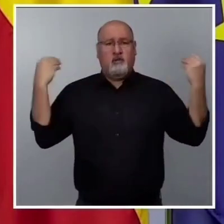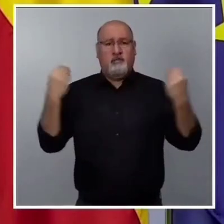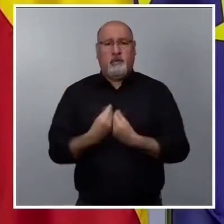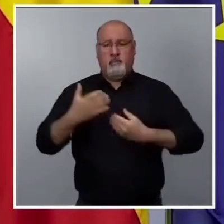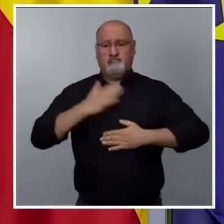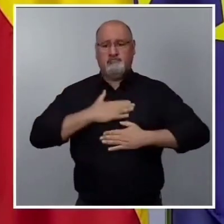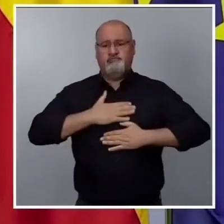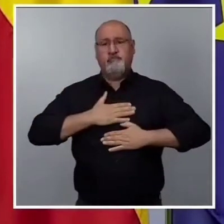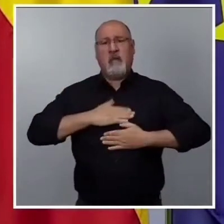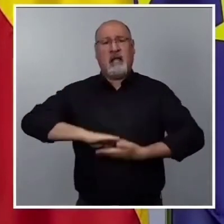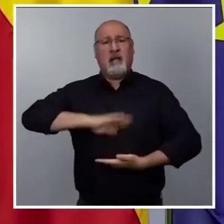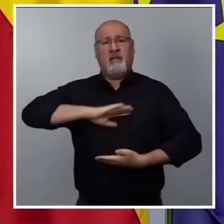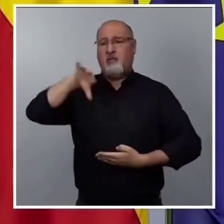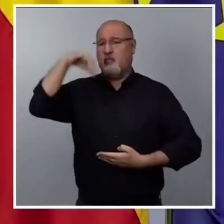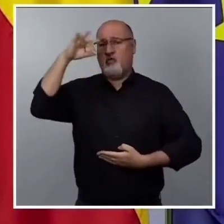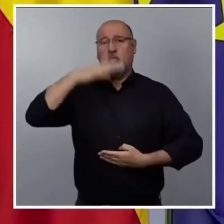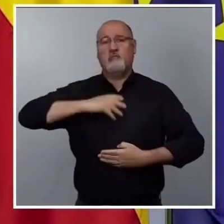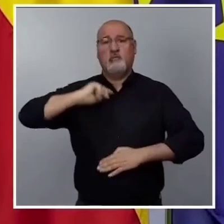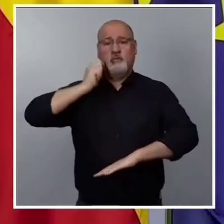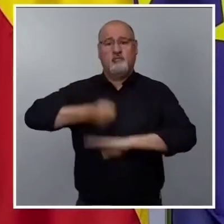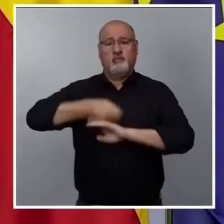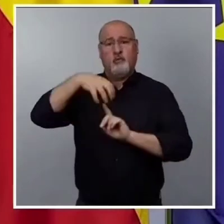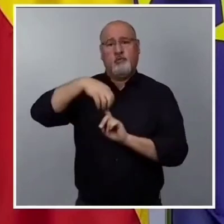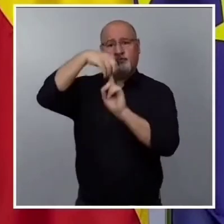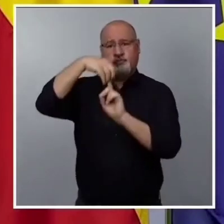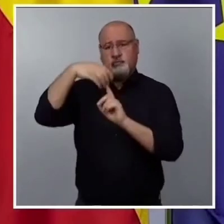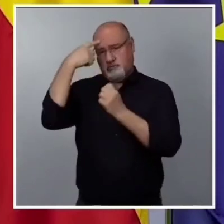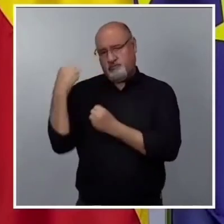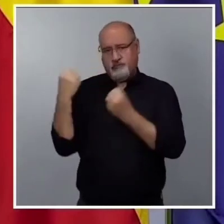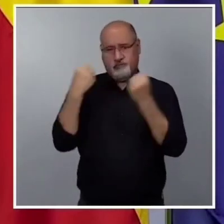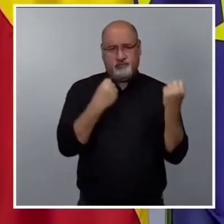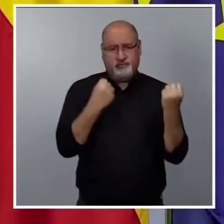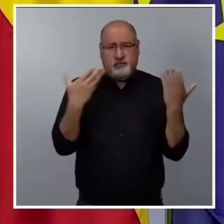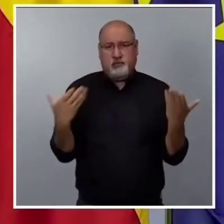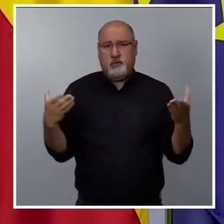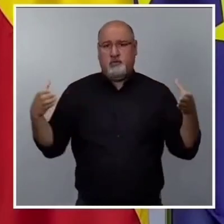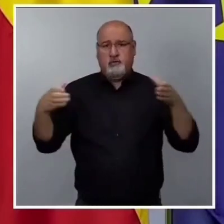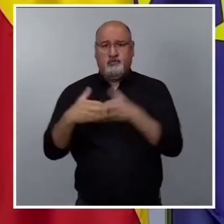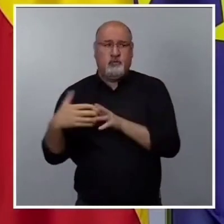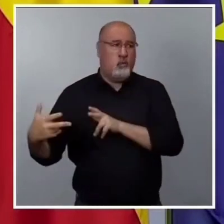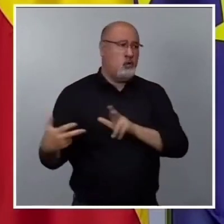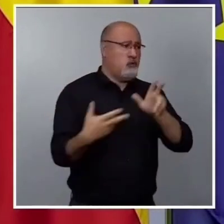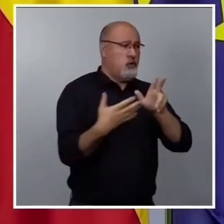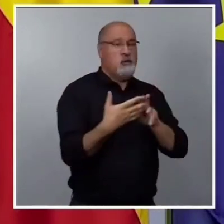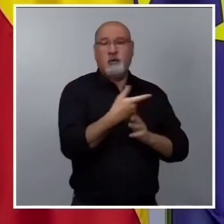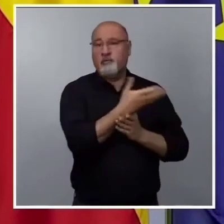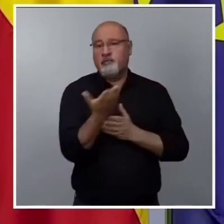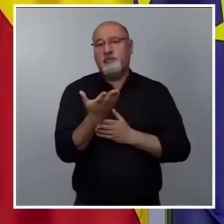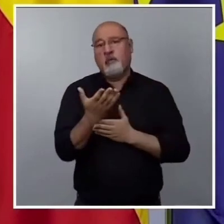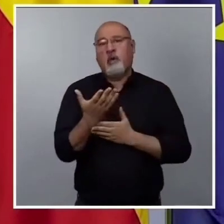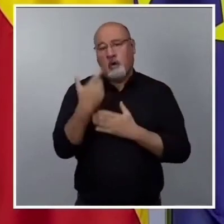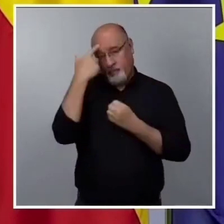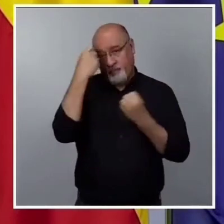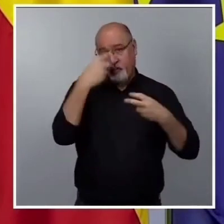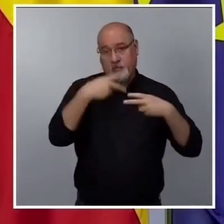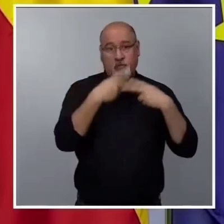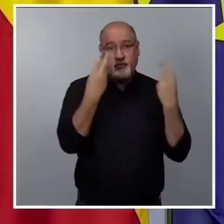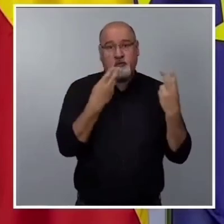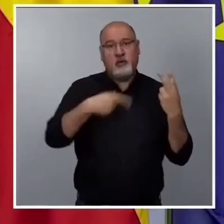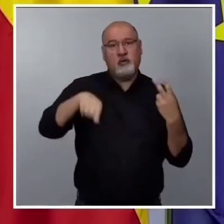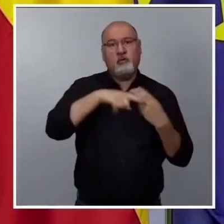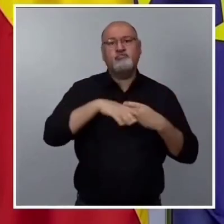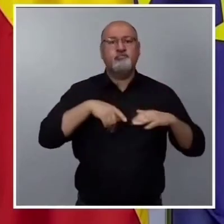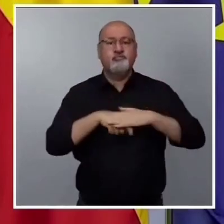intervenciones organismos oficiales y siempre con autorización judicial por tanto es evidente que estamos